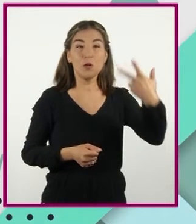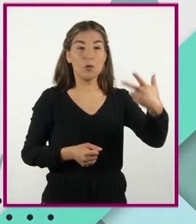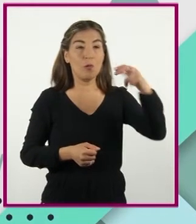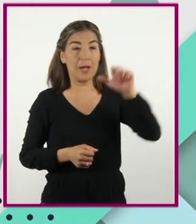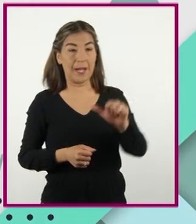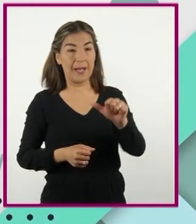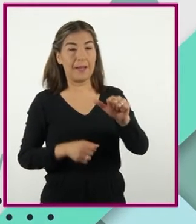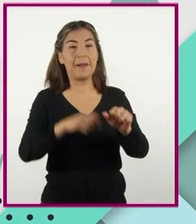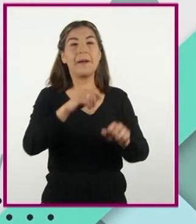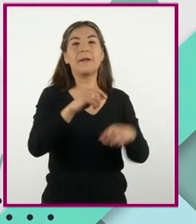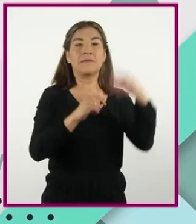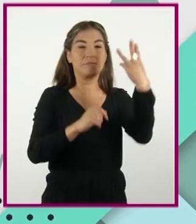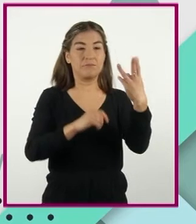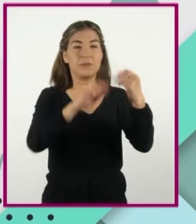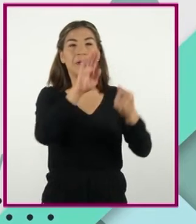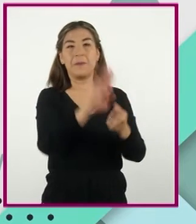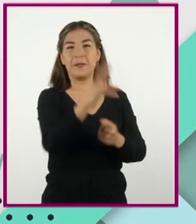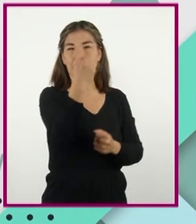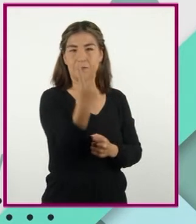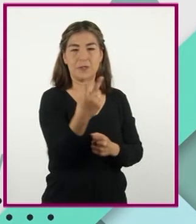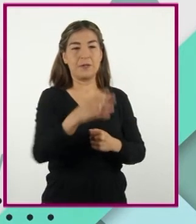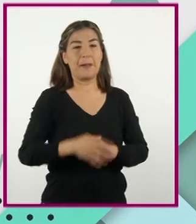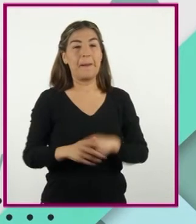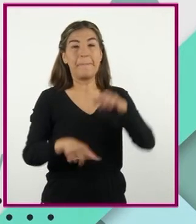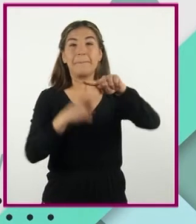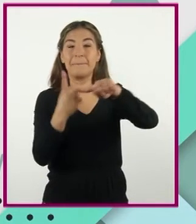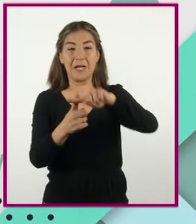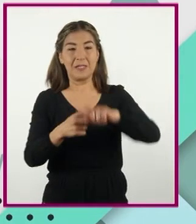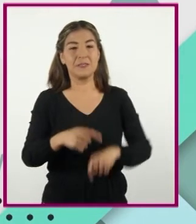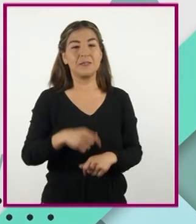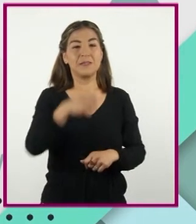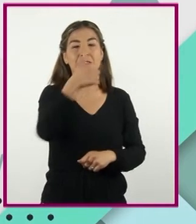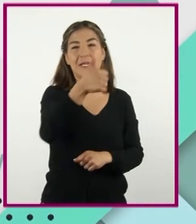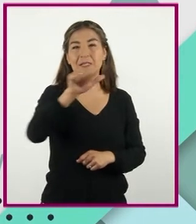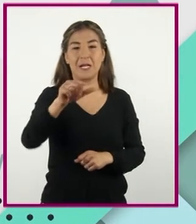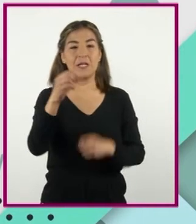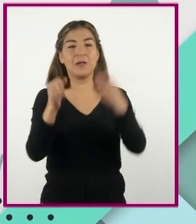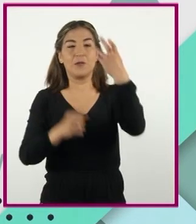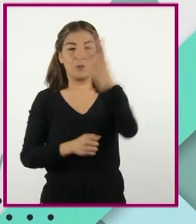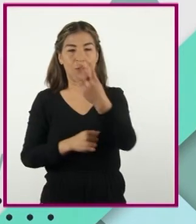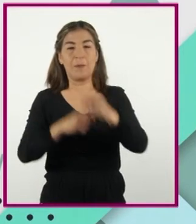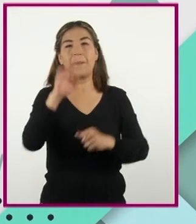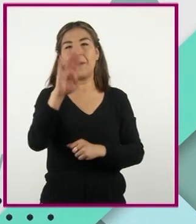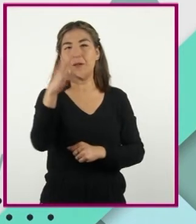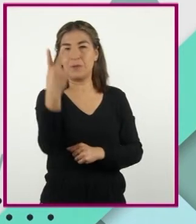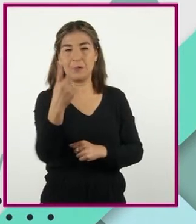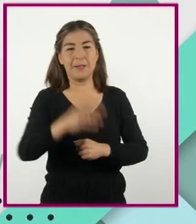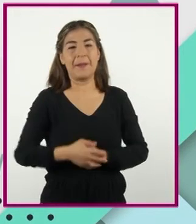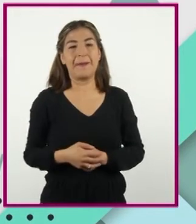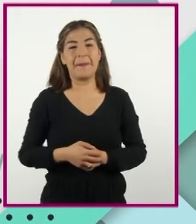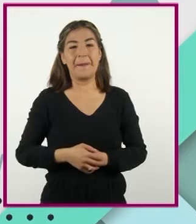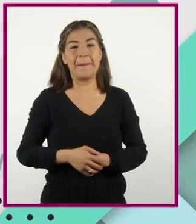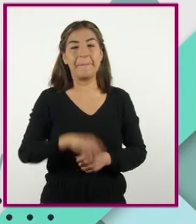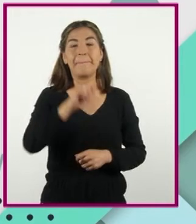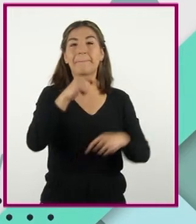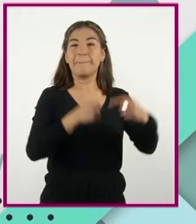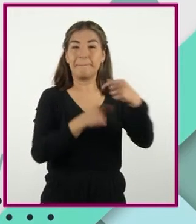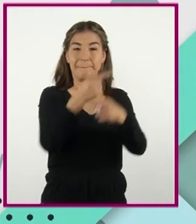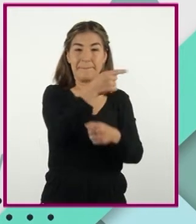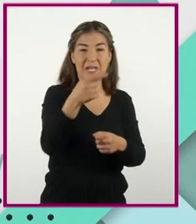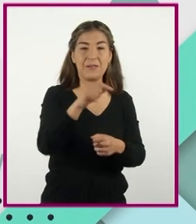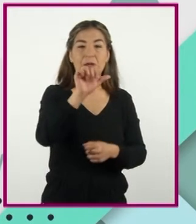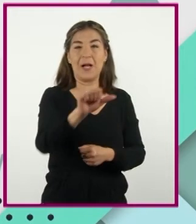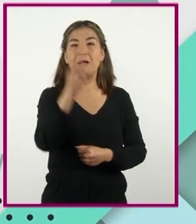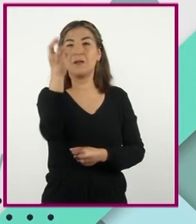al cubo b al cuadrado más 6a al cubo b al cuadrado menos a al cubo b